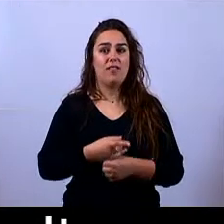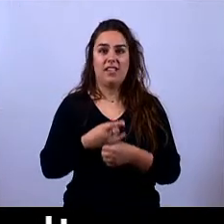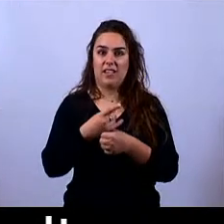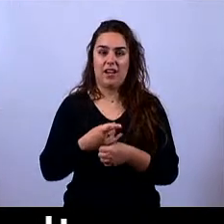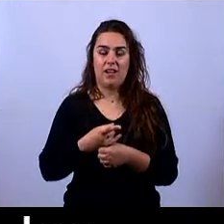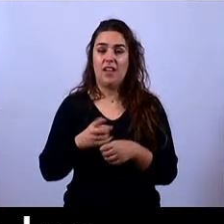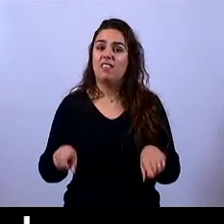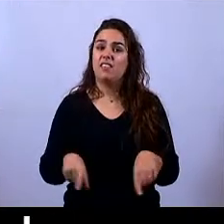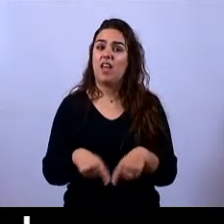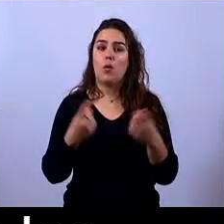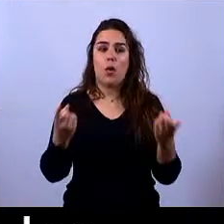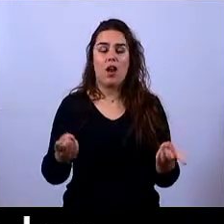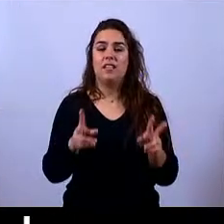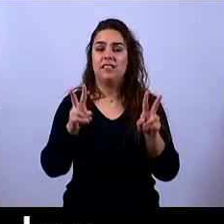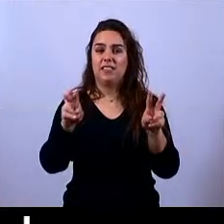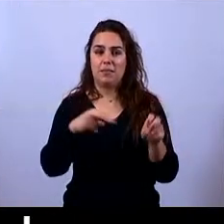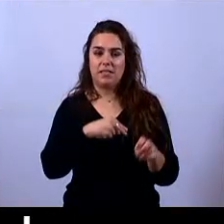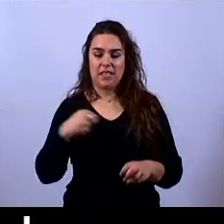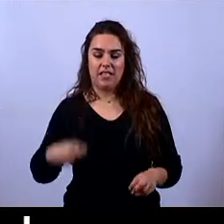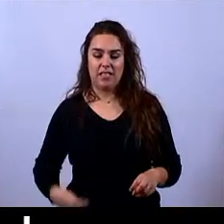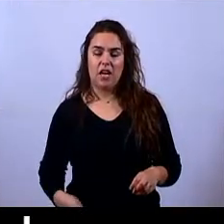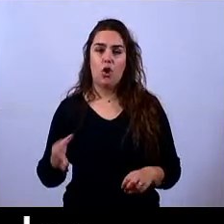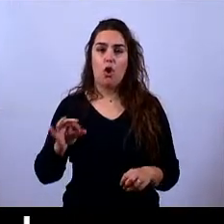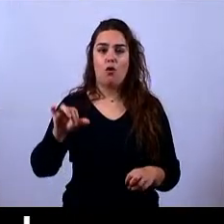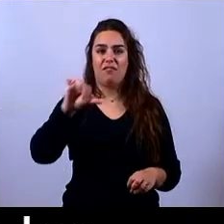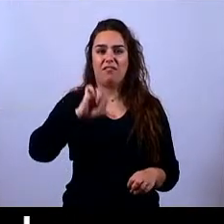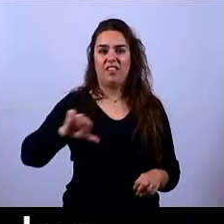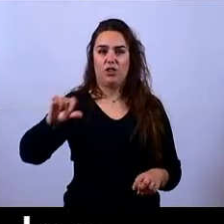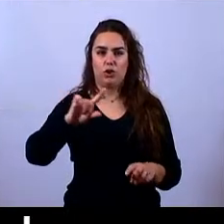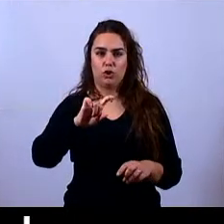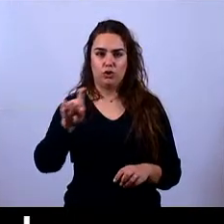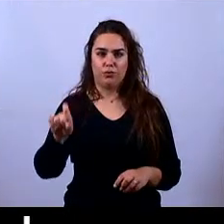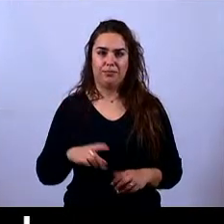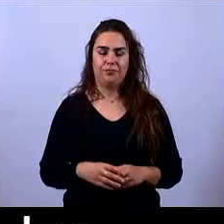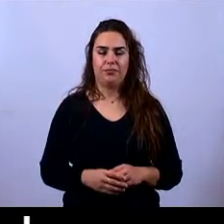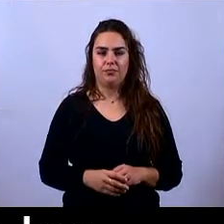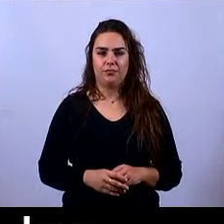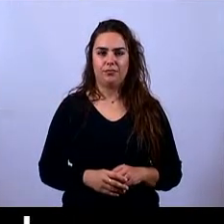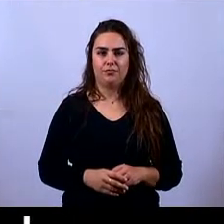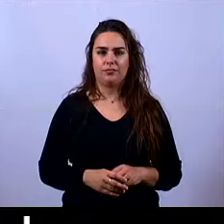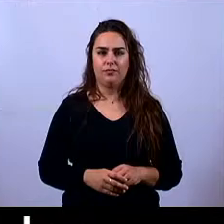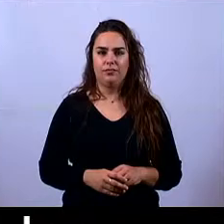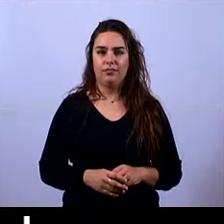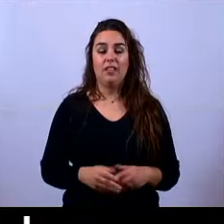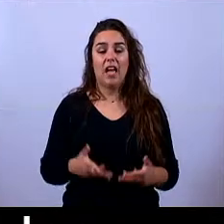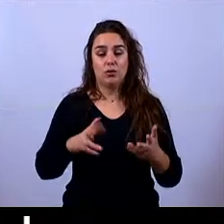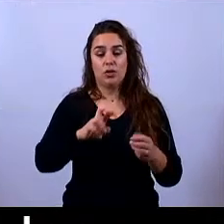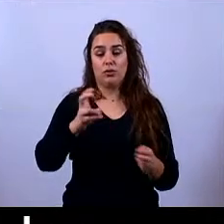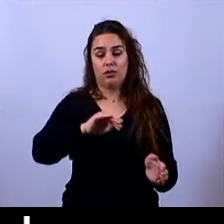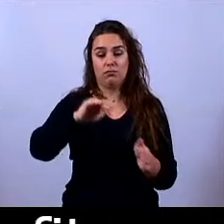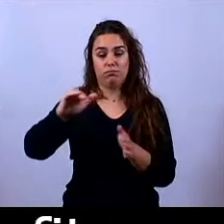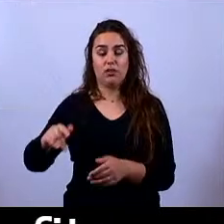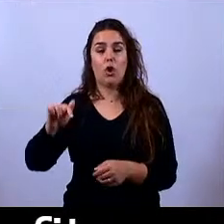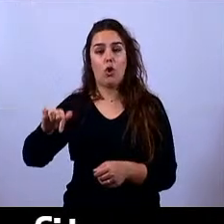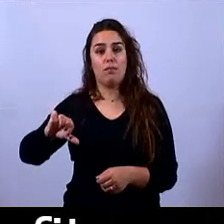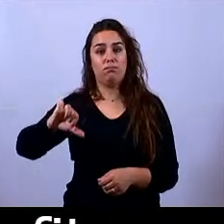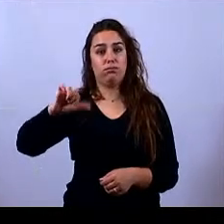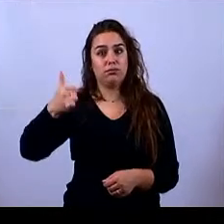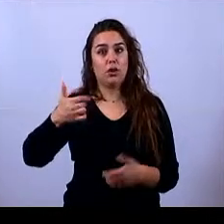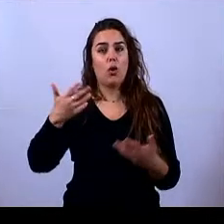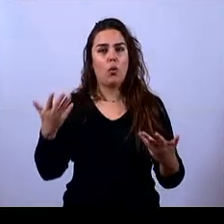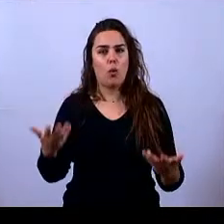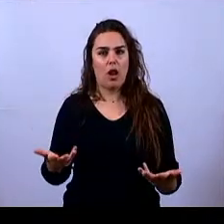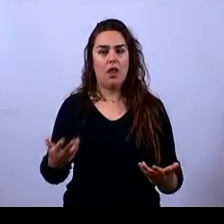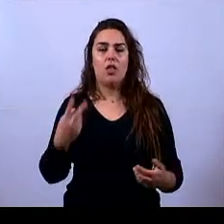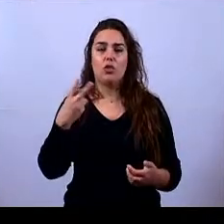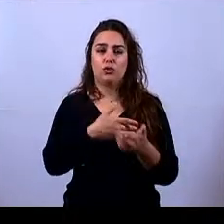ya sea por motivos sanitarios o fitosanitarios. Y otra partida de ayudas, a las que hoy hemos dado luz verde, cuenta con